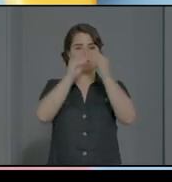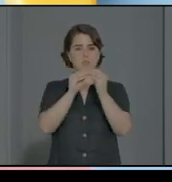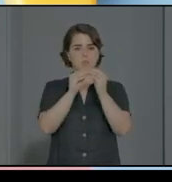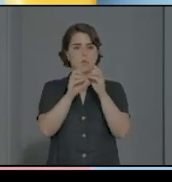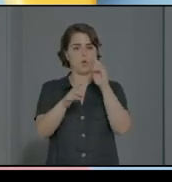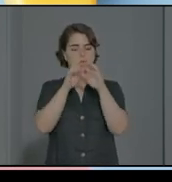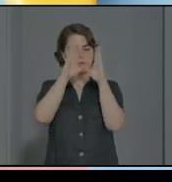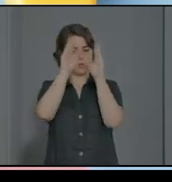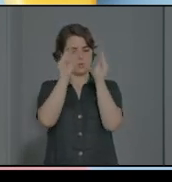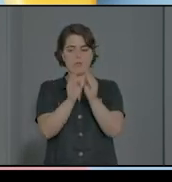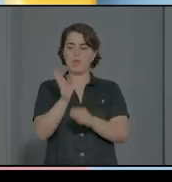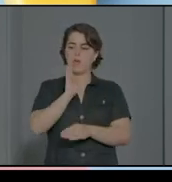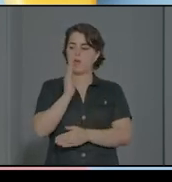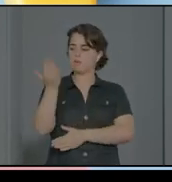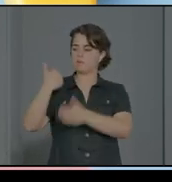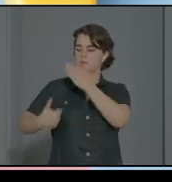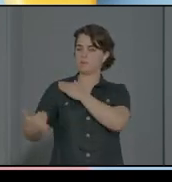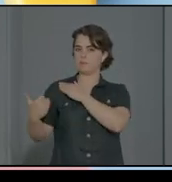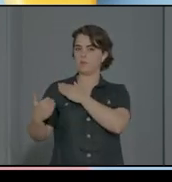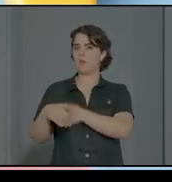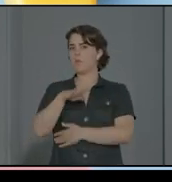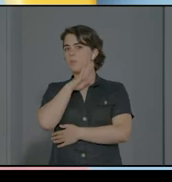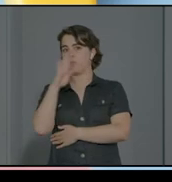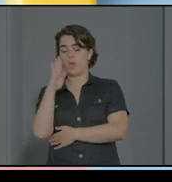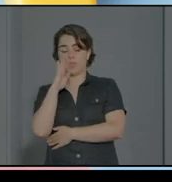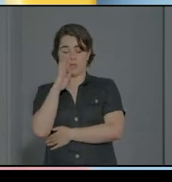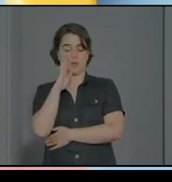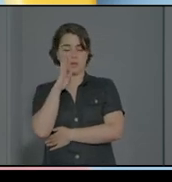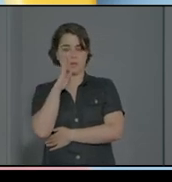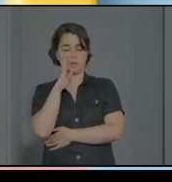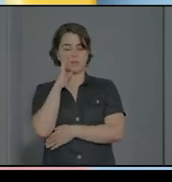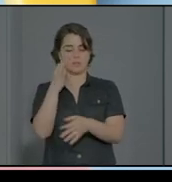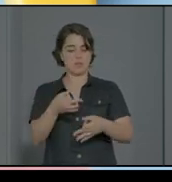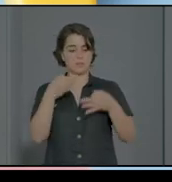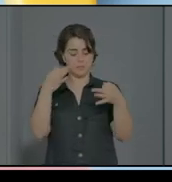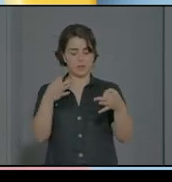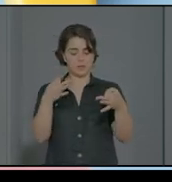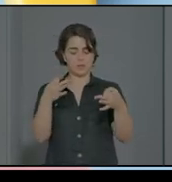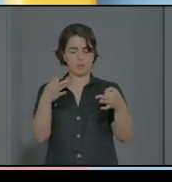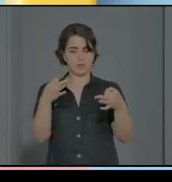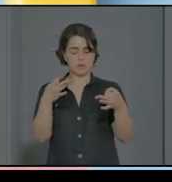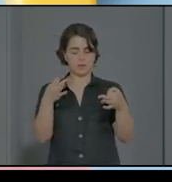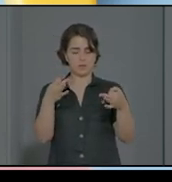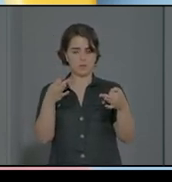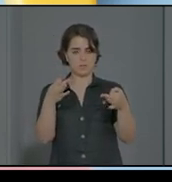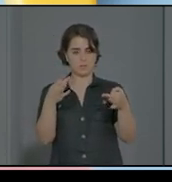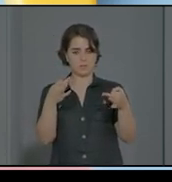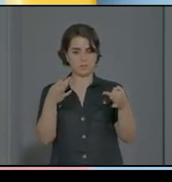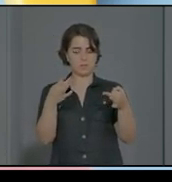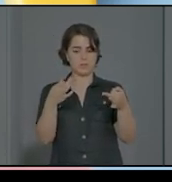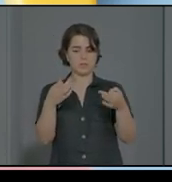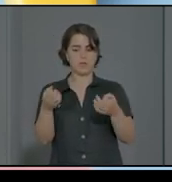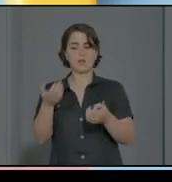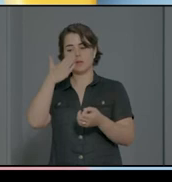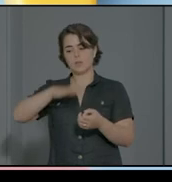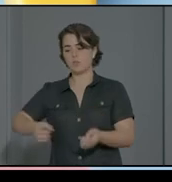estado diciendo, la madre de alguna manera responde a las estimulaciones que proceden del niño. El